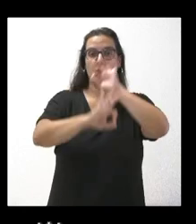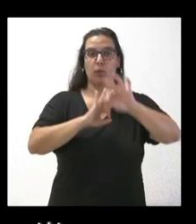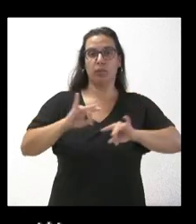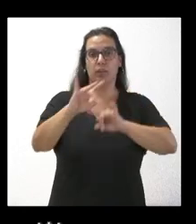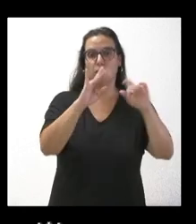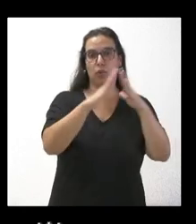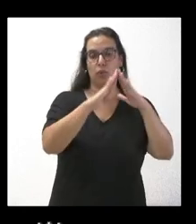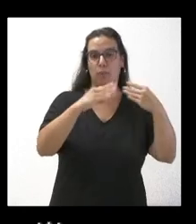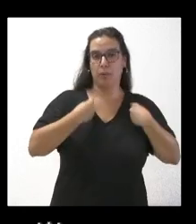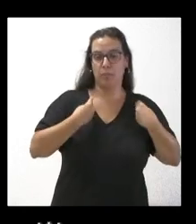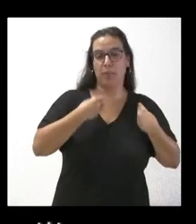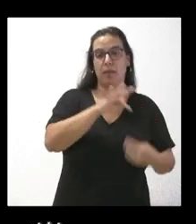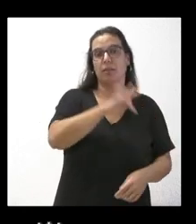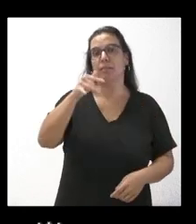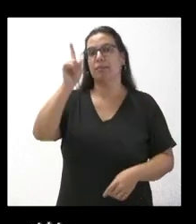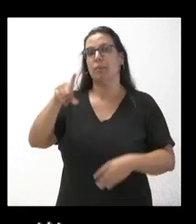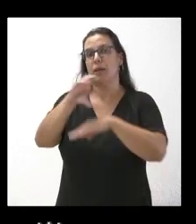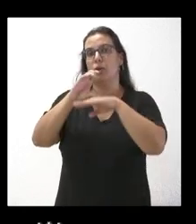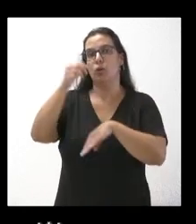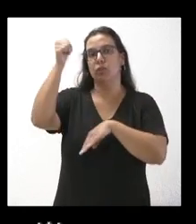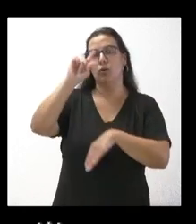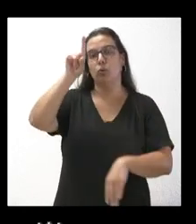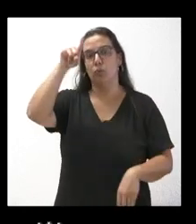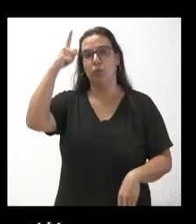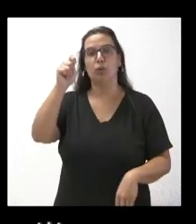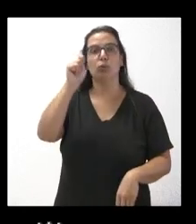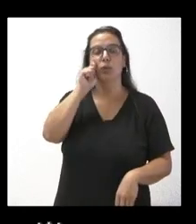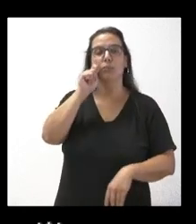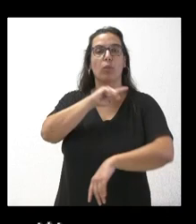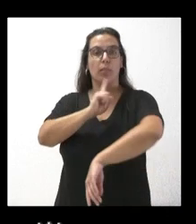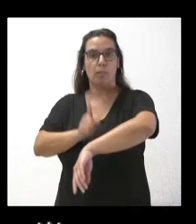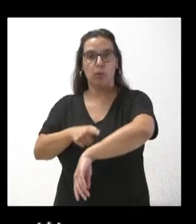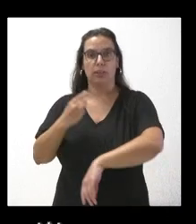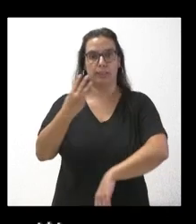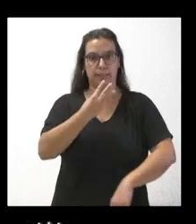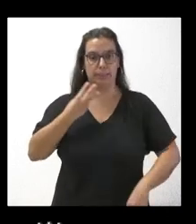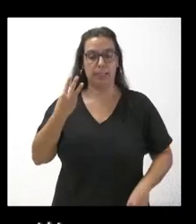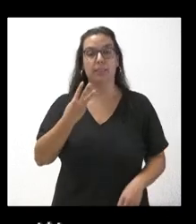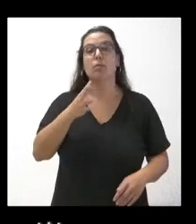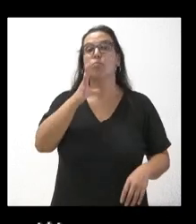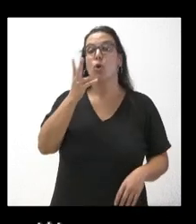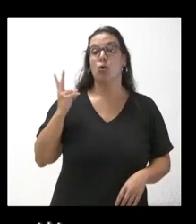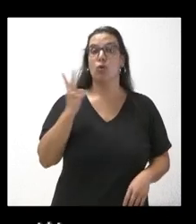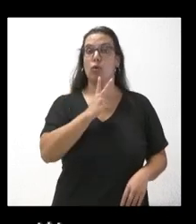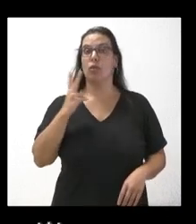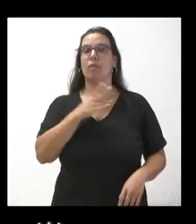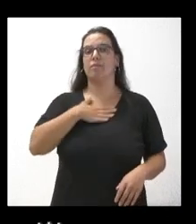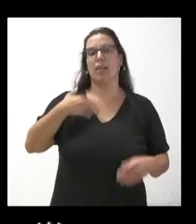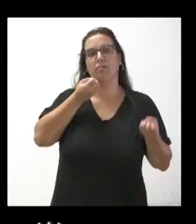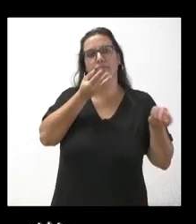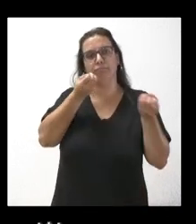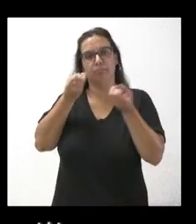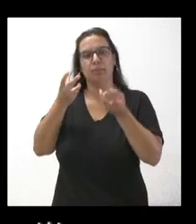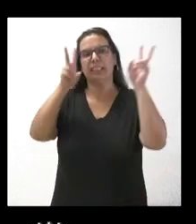Vivienda y el consejero de Cultura, Turismo y Deporte, con objeto de informarles a todos ustedes sobre